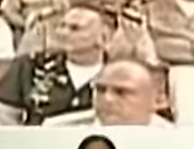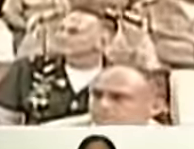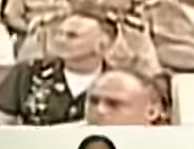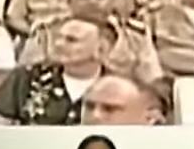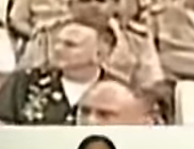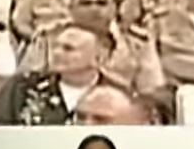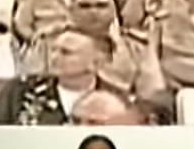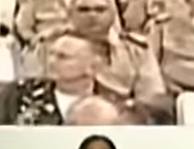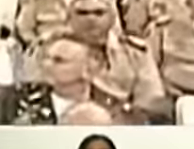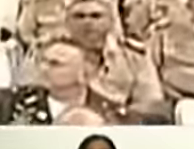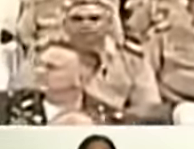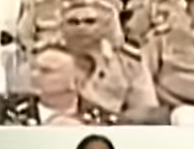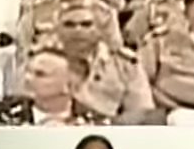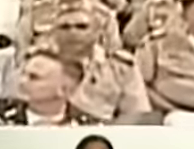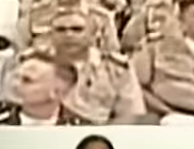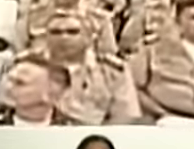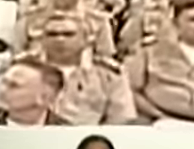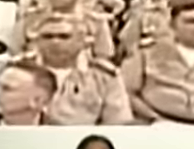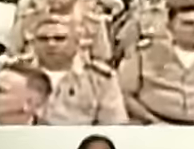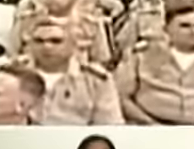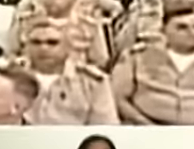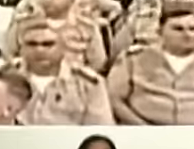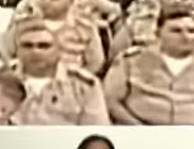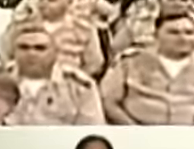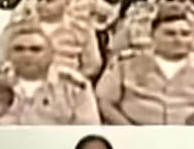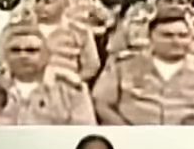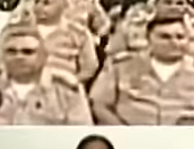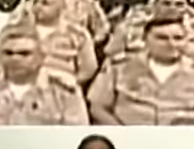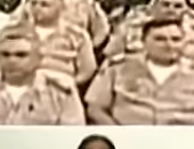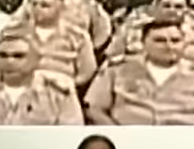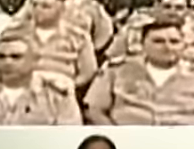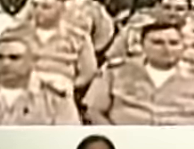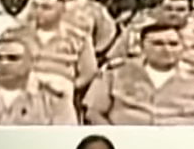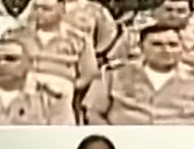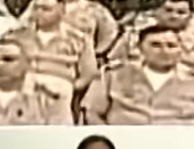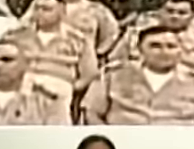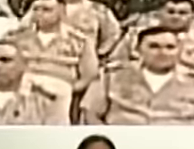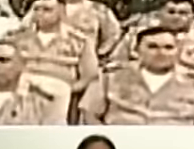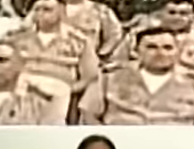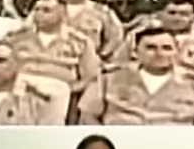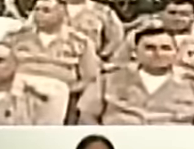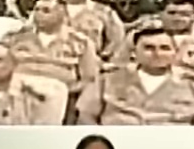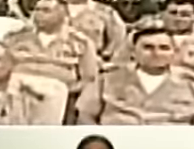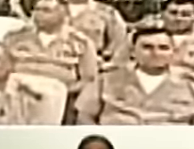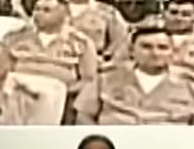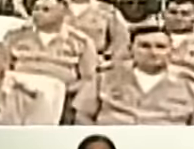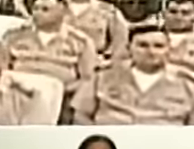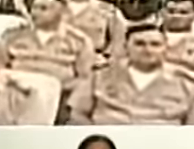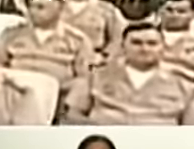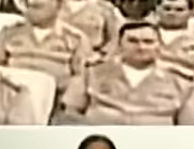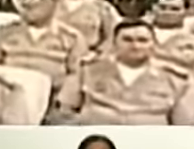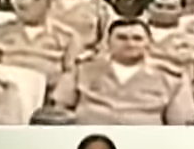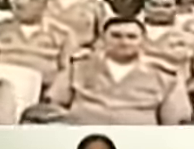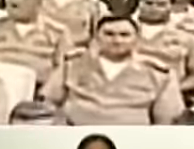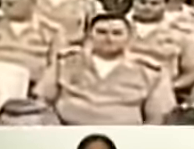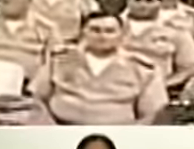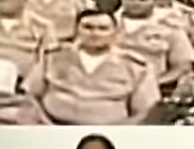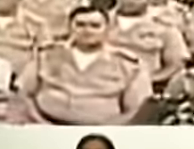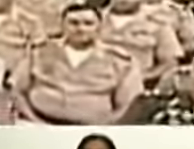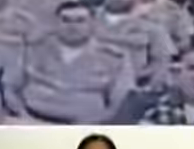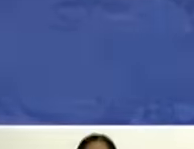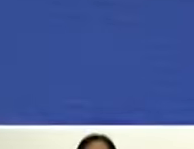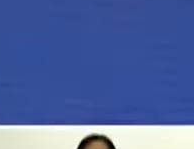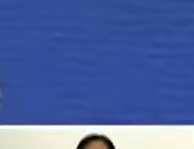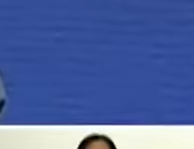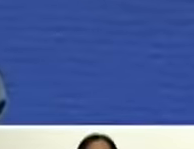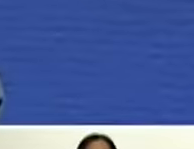con un proyecto para recuperar la Unión Nacional, con un proyecto para recuperar a Venezuela, con un proyecto popular, nacionalista, de